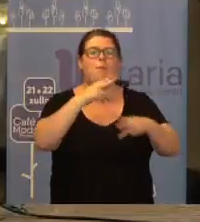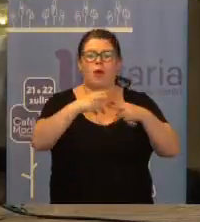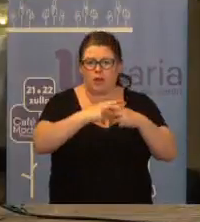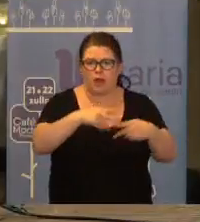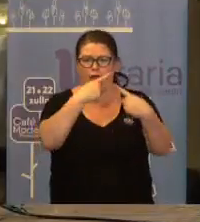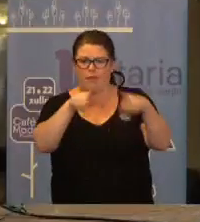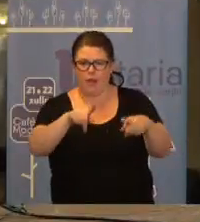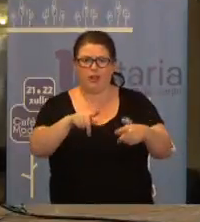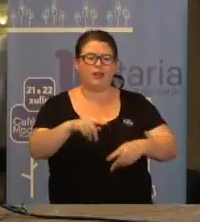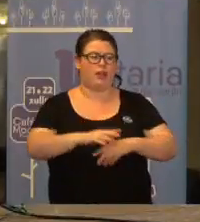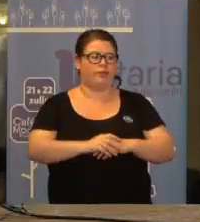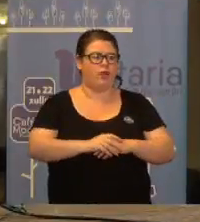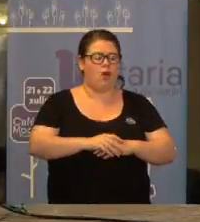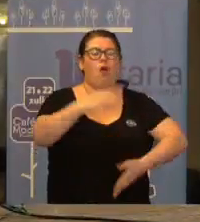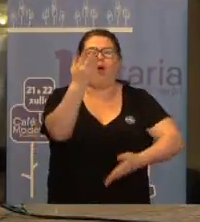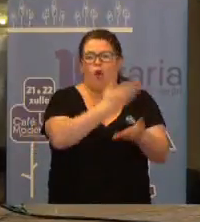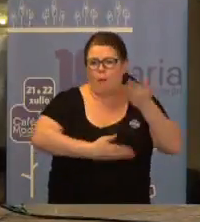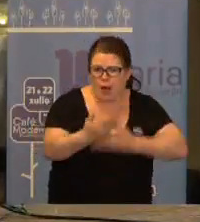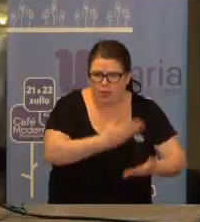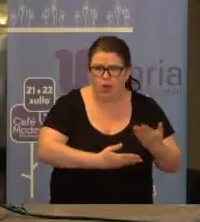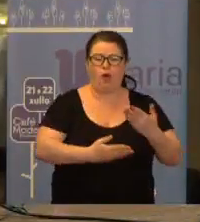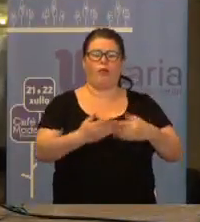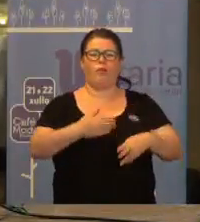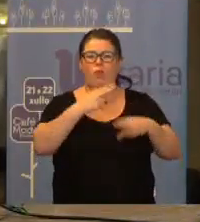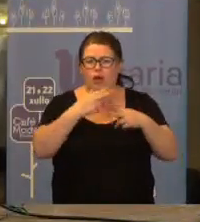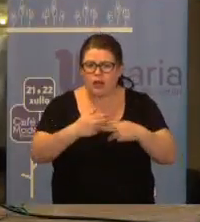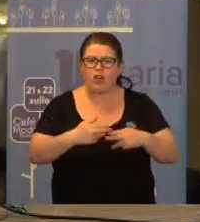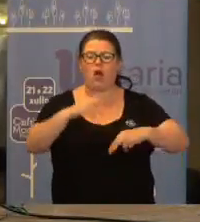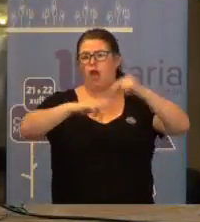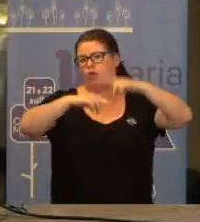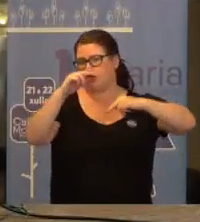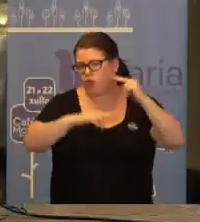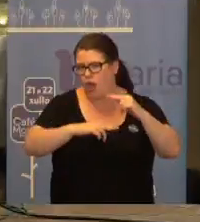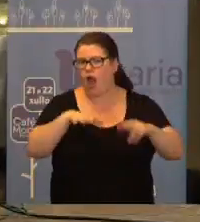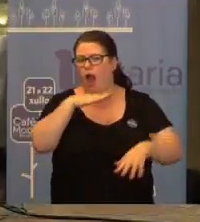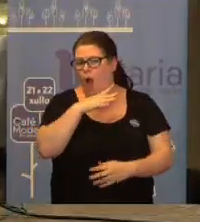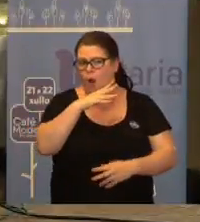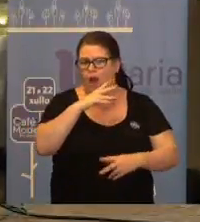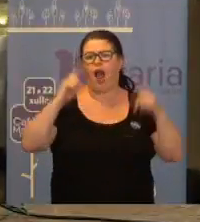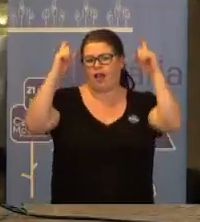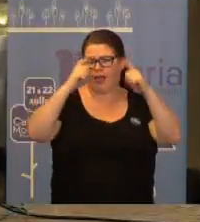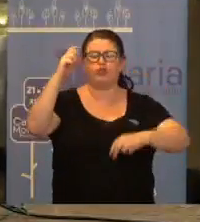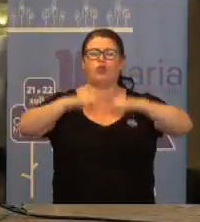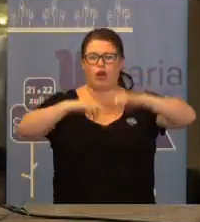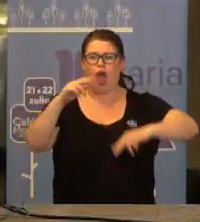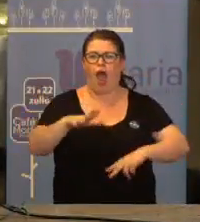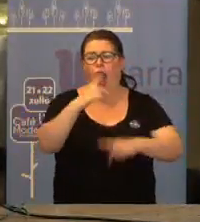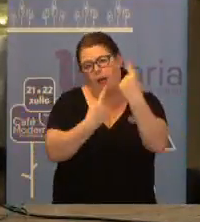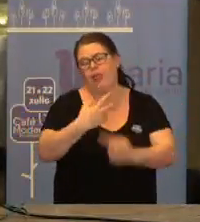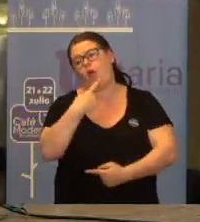ver ca cooperación, co cooperativismo político e ca construción do que estamos intentando construir, inda que a veces nos coste,